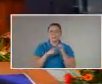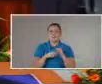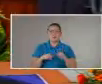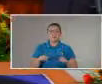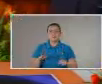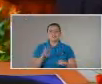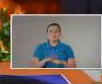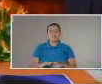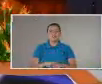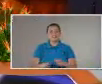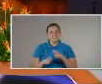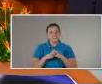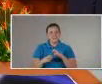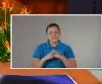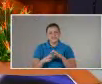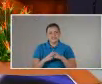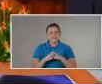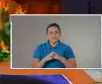con un cepo.